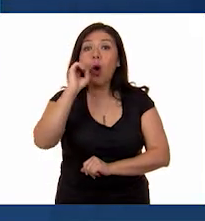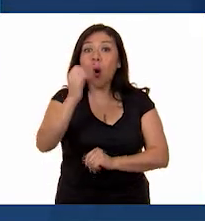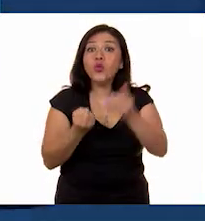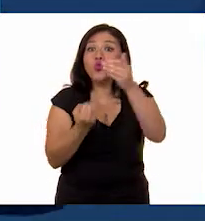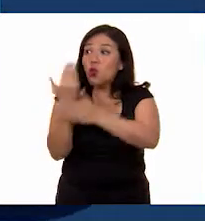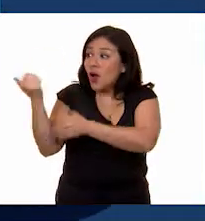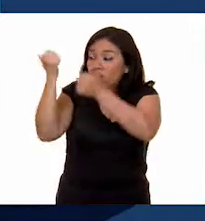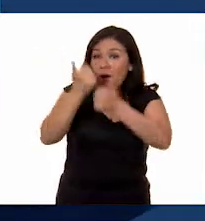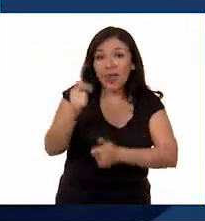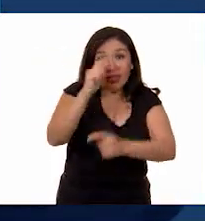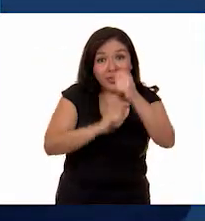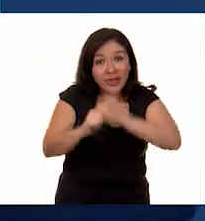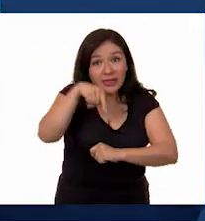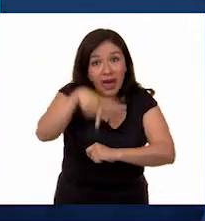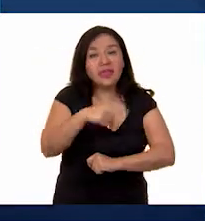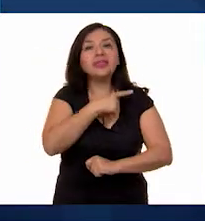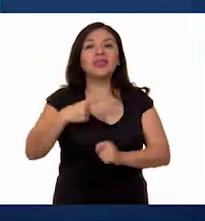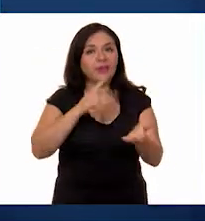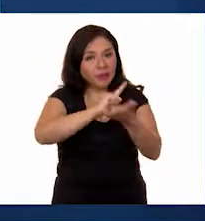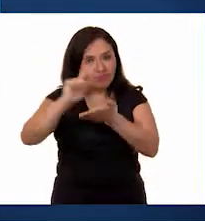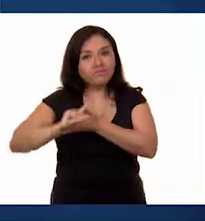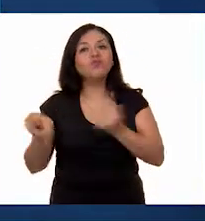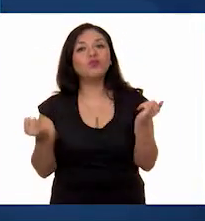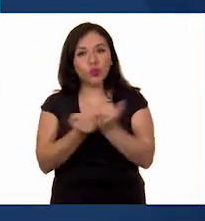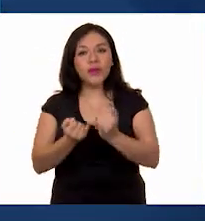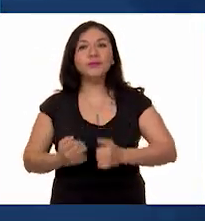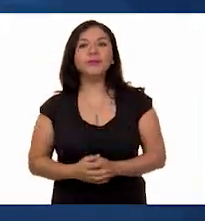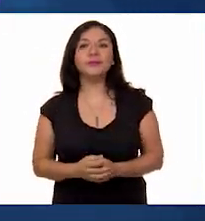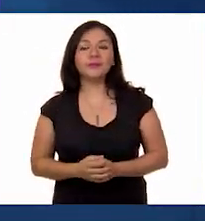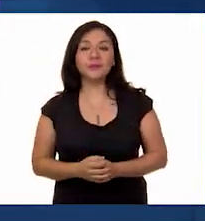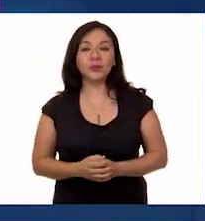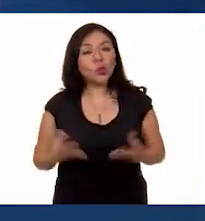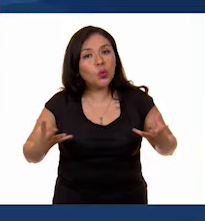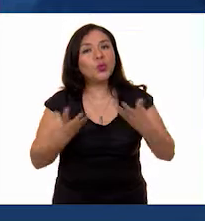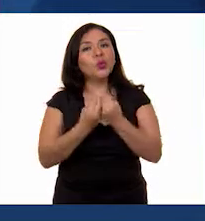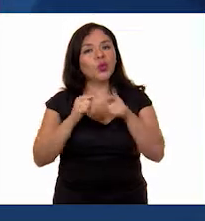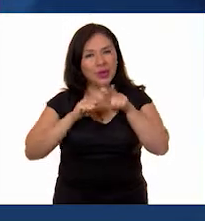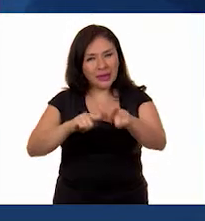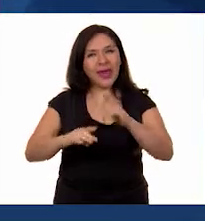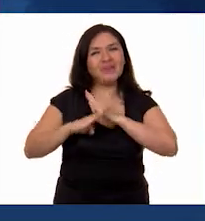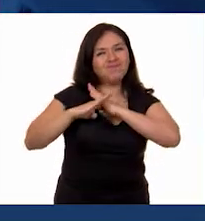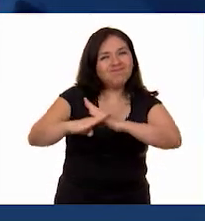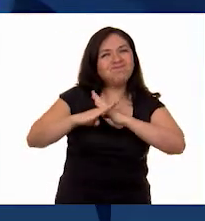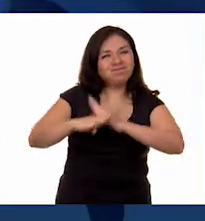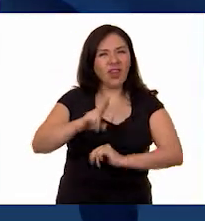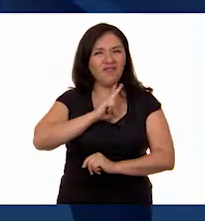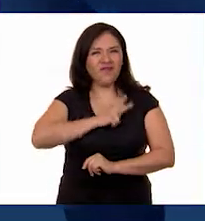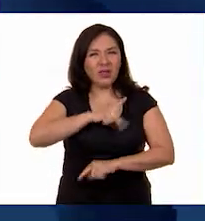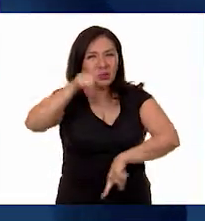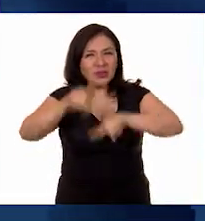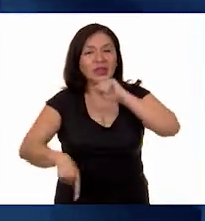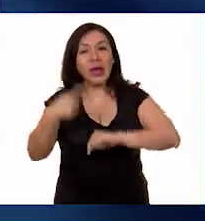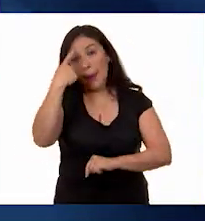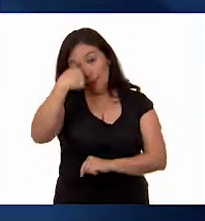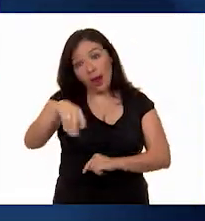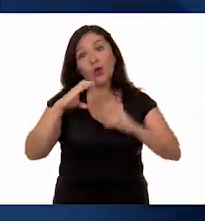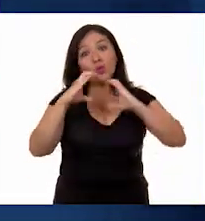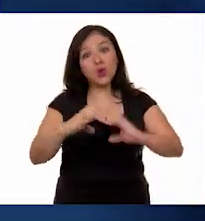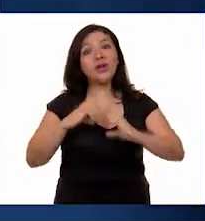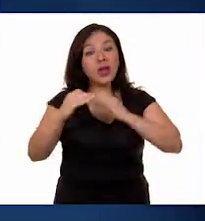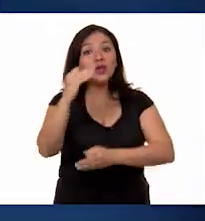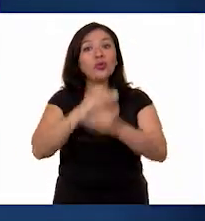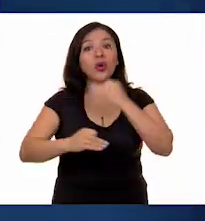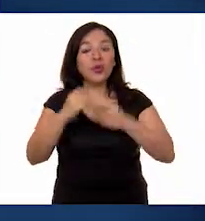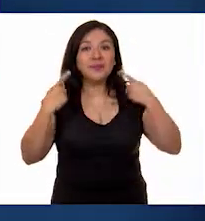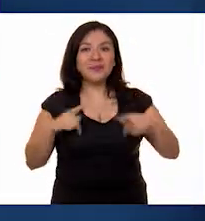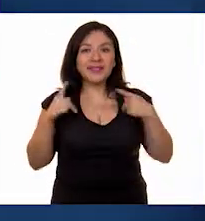las cosas que compres en la tienda o en el supermercado. Sigamos luchando juntos contra este virus, cuidándonos los unos